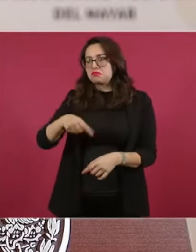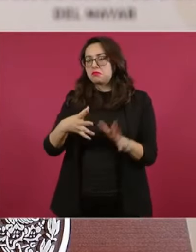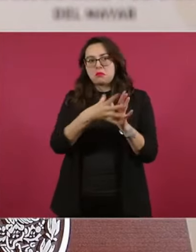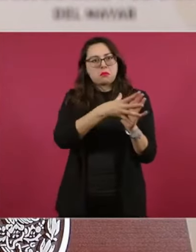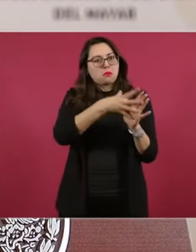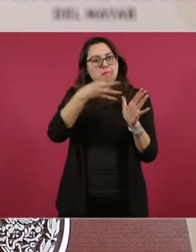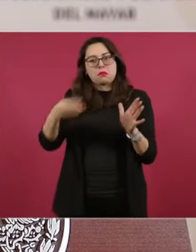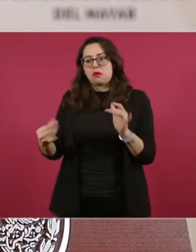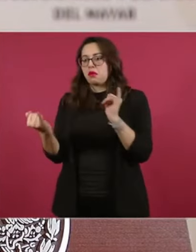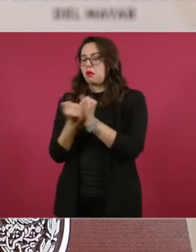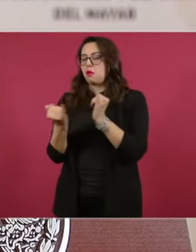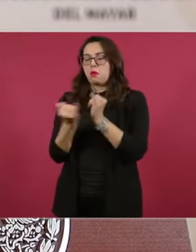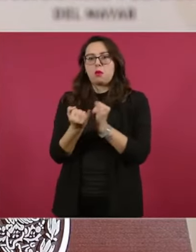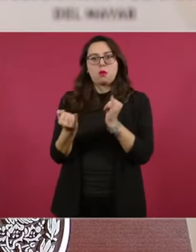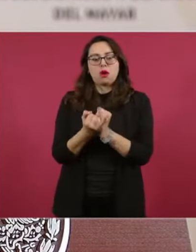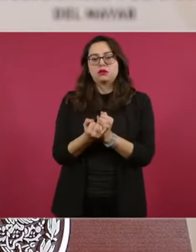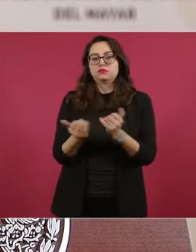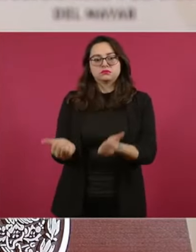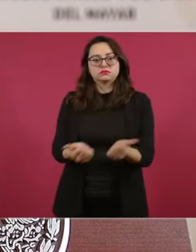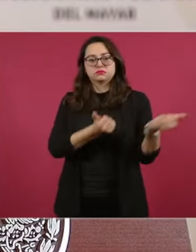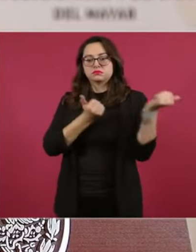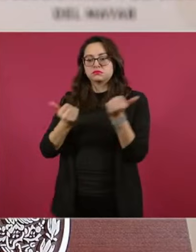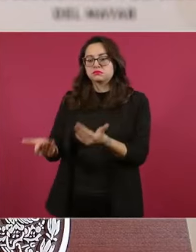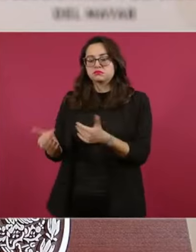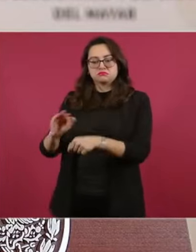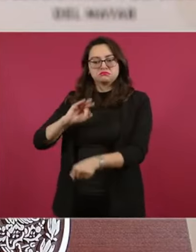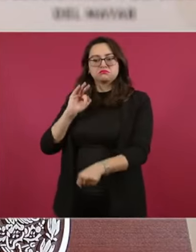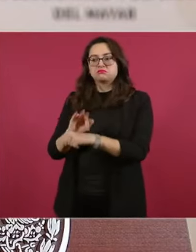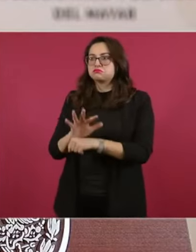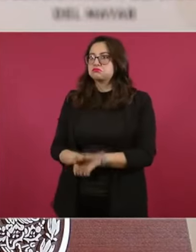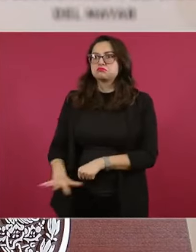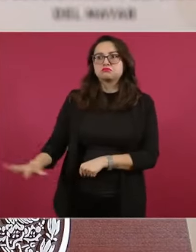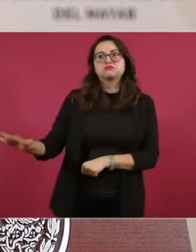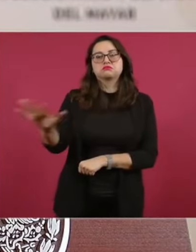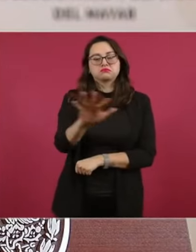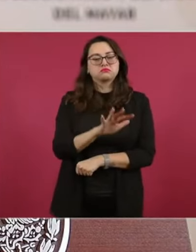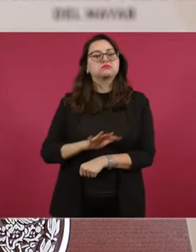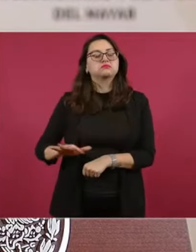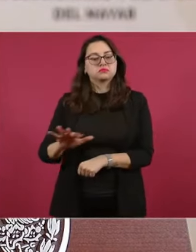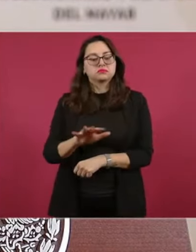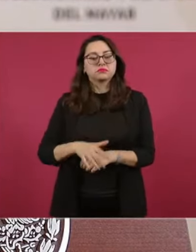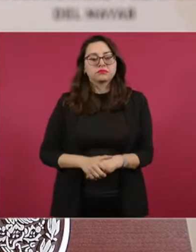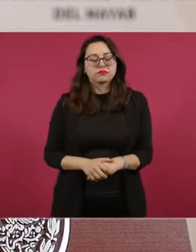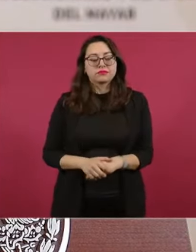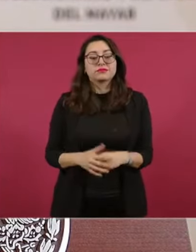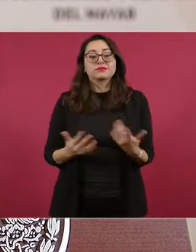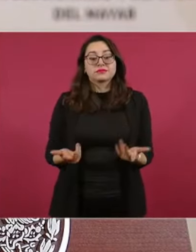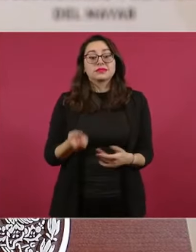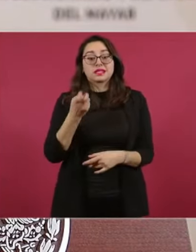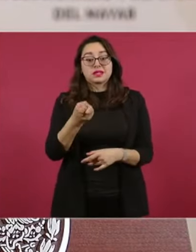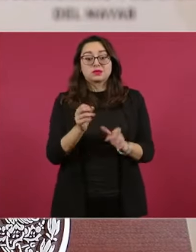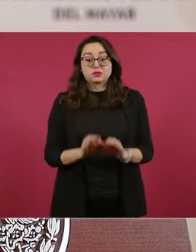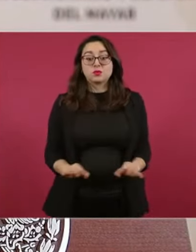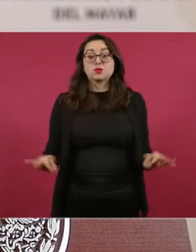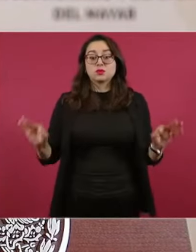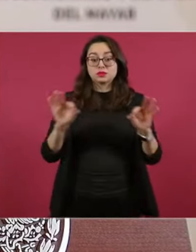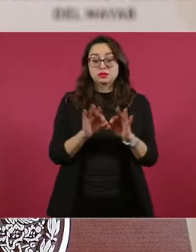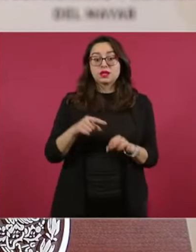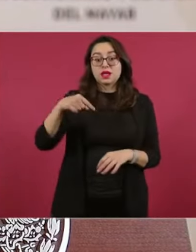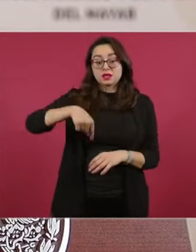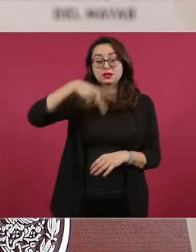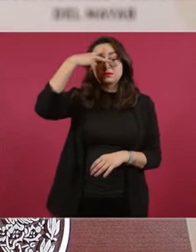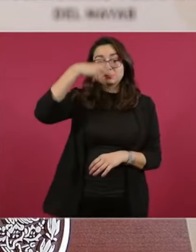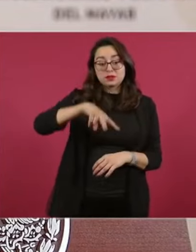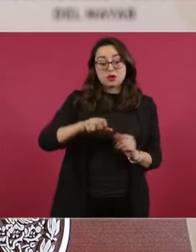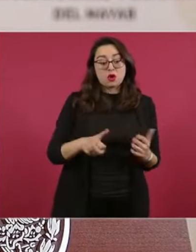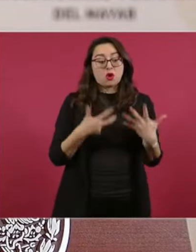revisarlas gracias al aval de la Autoridad Sanitaria Mexicana. Esto explica por qué, a pesar de que en México se aplicaron sólo